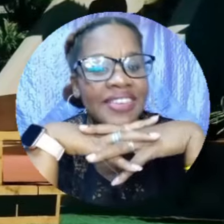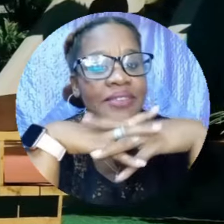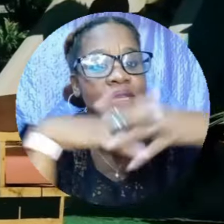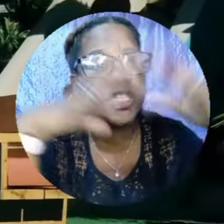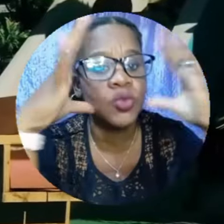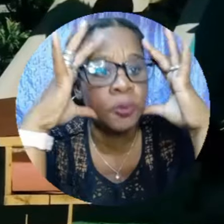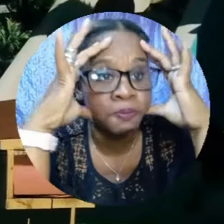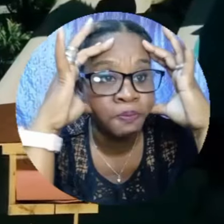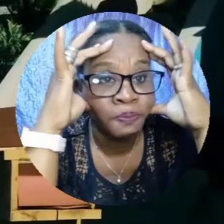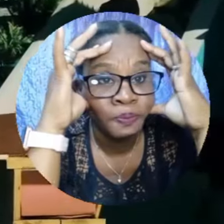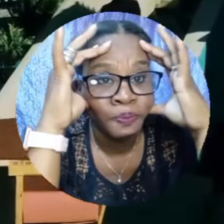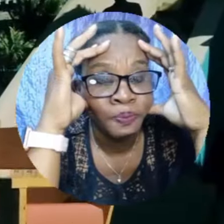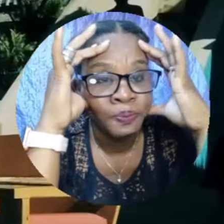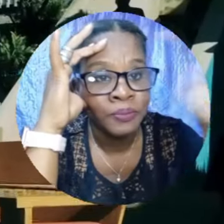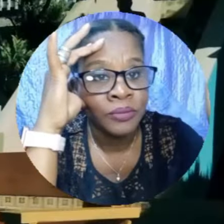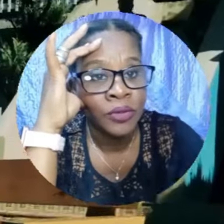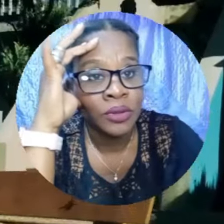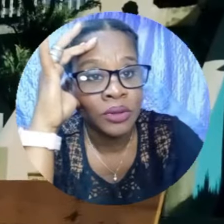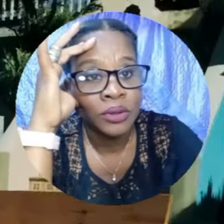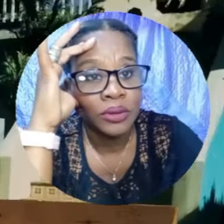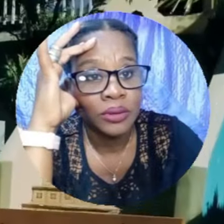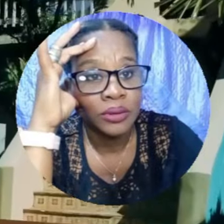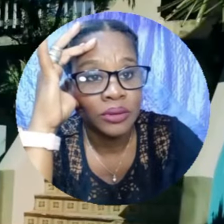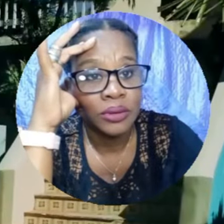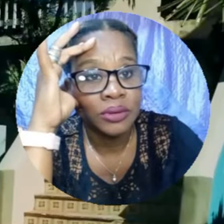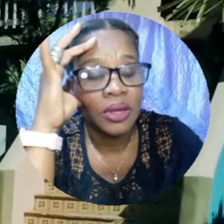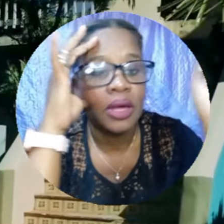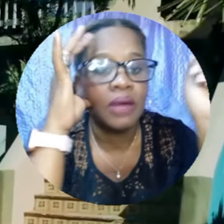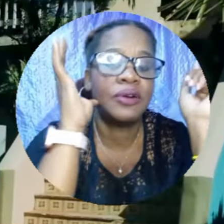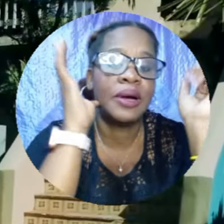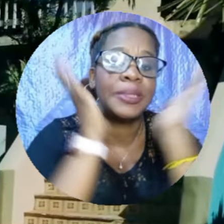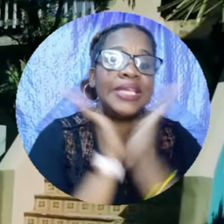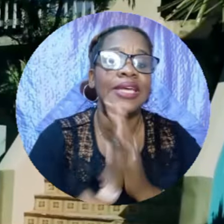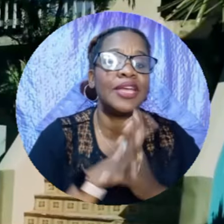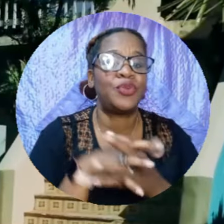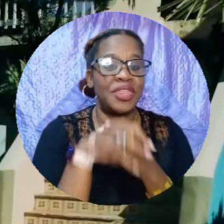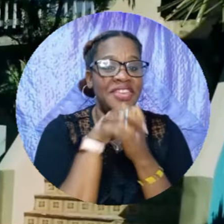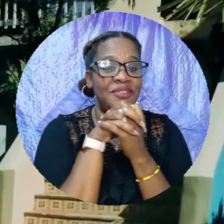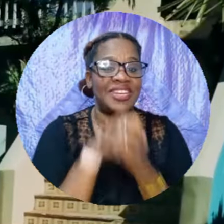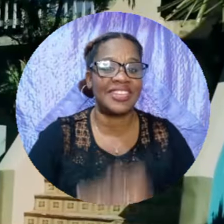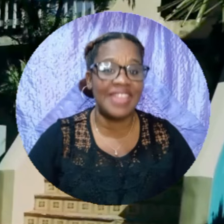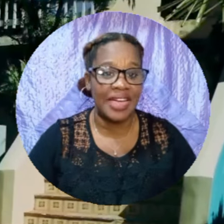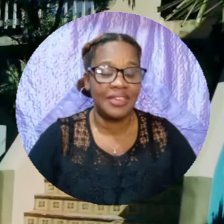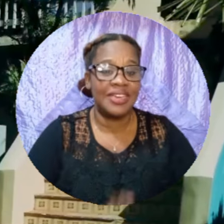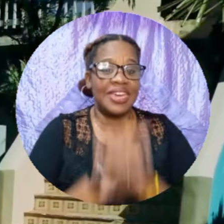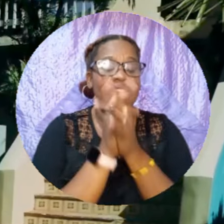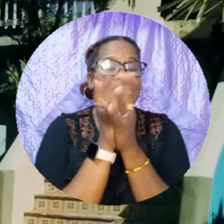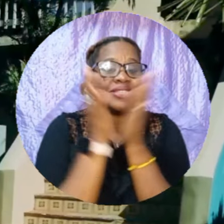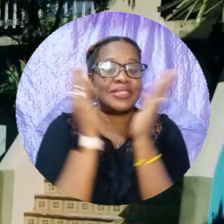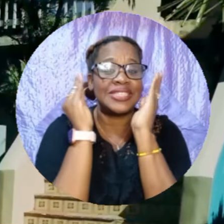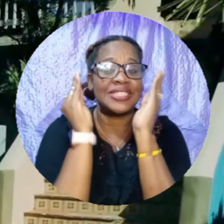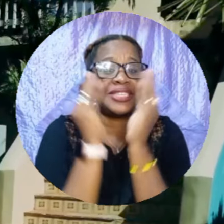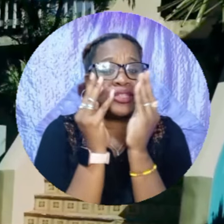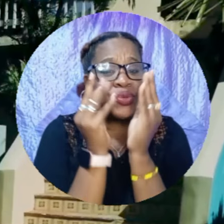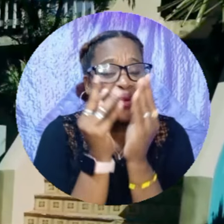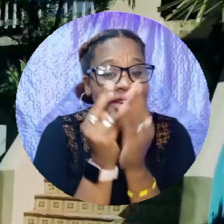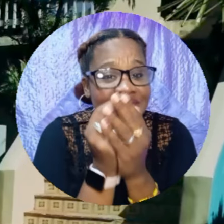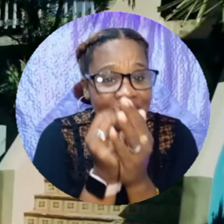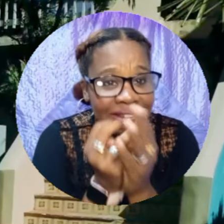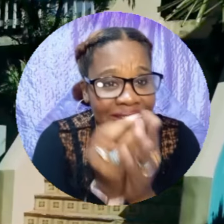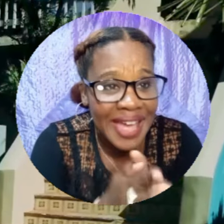Quisimos decorarla, pues en realidad no. Estaba en total. Familia, esto es de verdad. Este